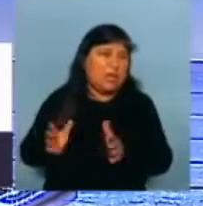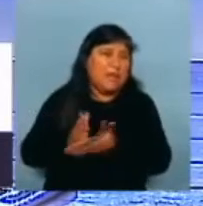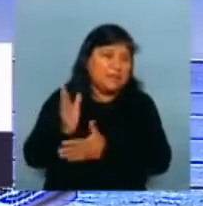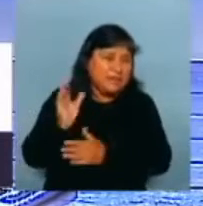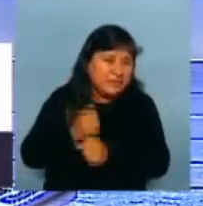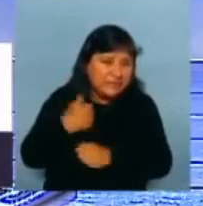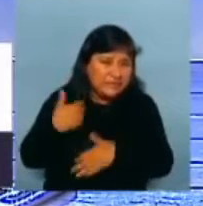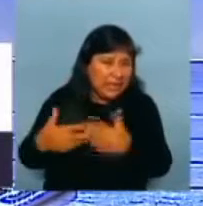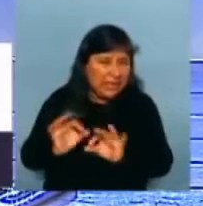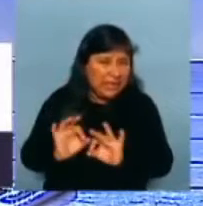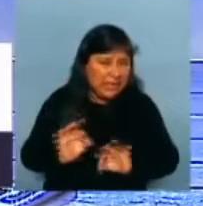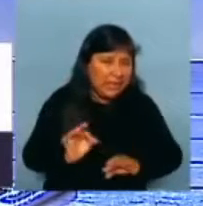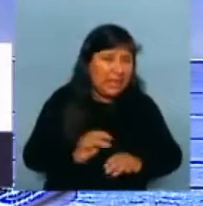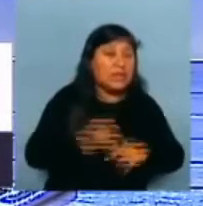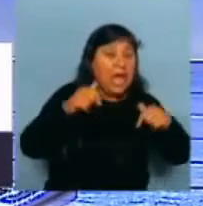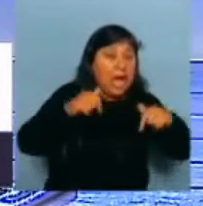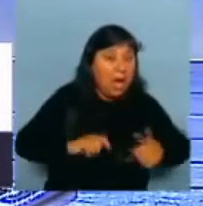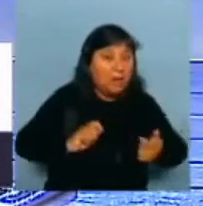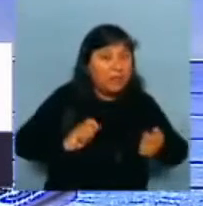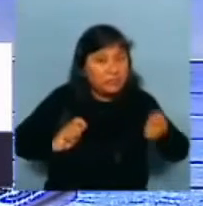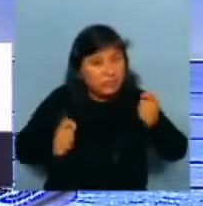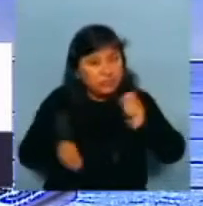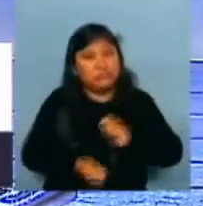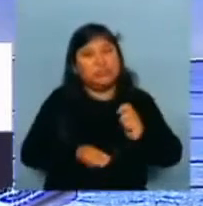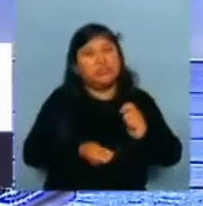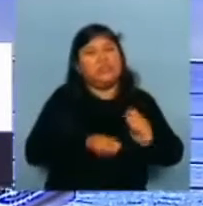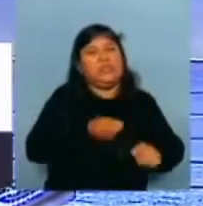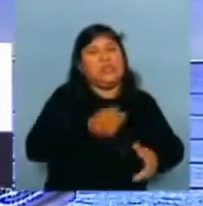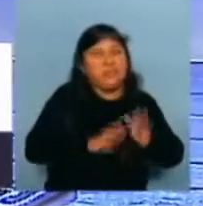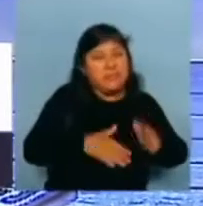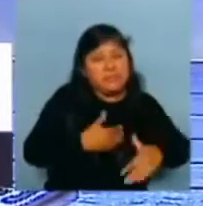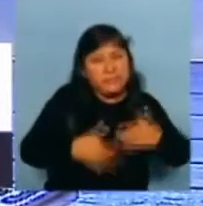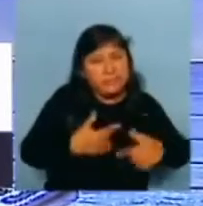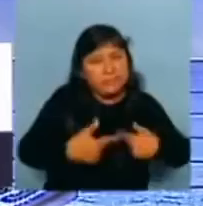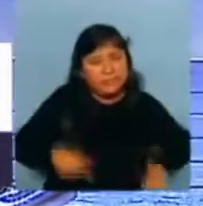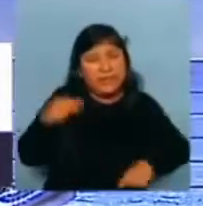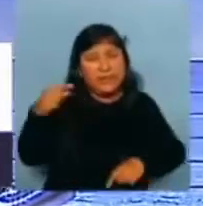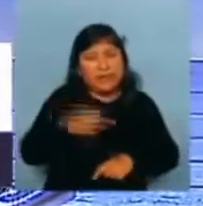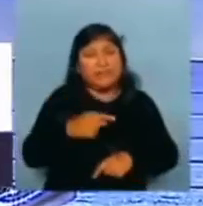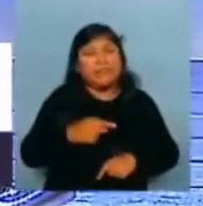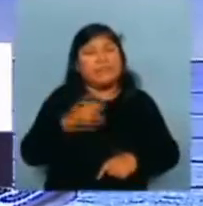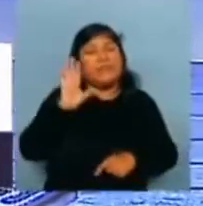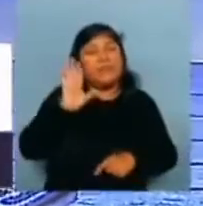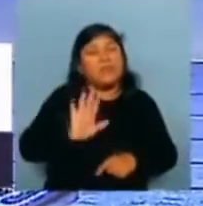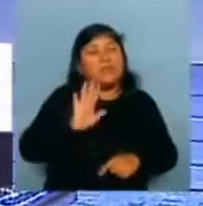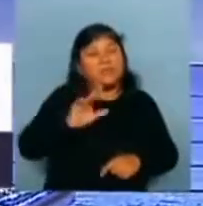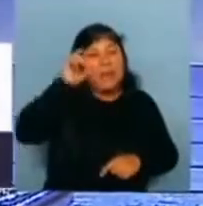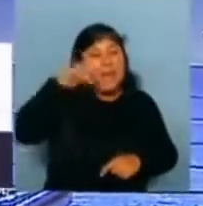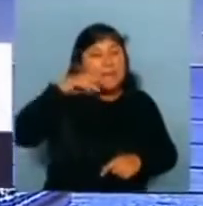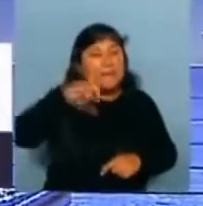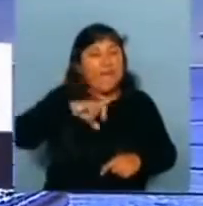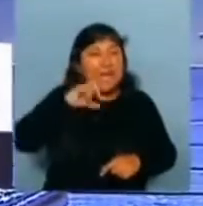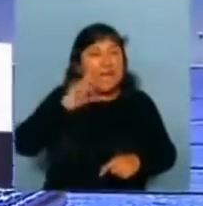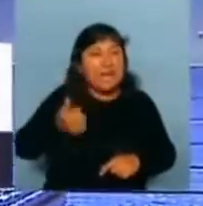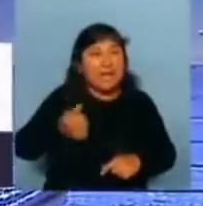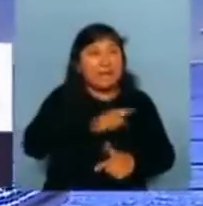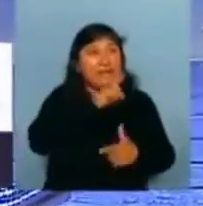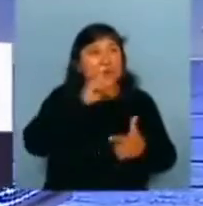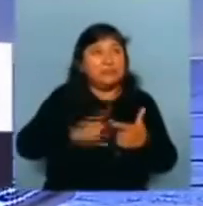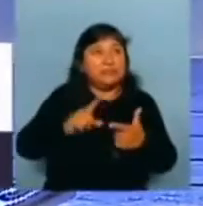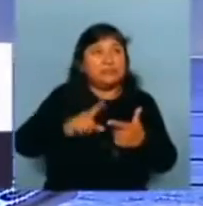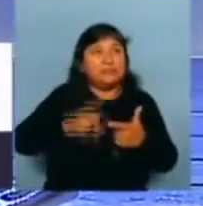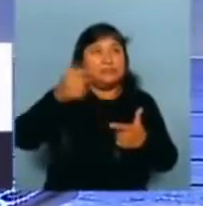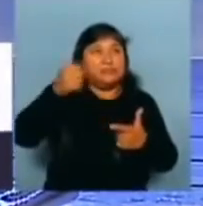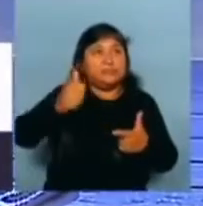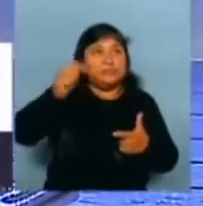tratamos de recuperar todo eso, tratamos de fortalecer. Y bueno, Emilia me ha acompañado todo este tiempo. Uh-huh. También está Alejandro, que Alejandro